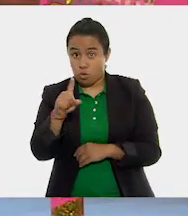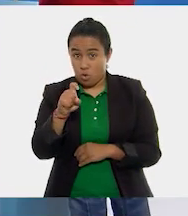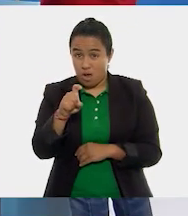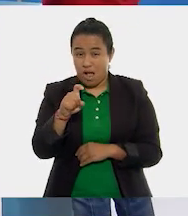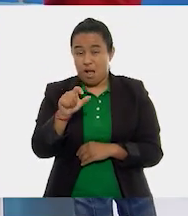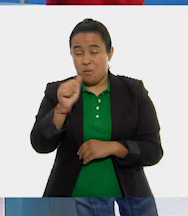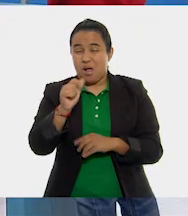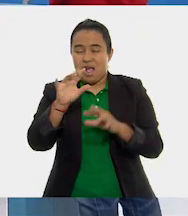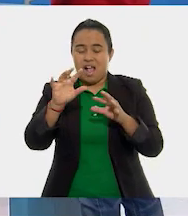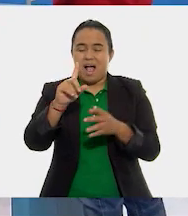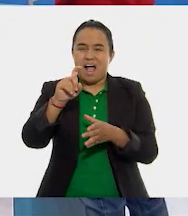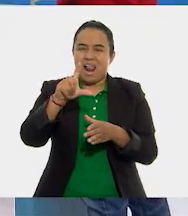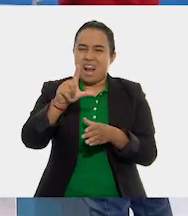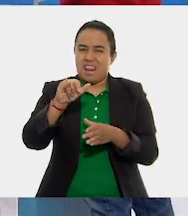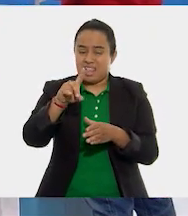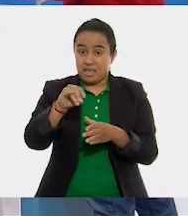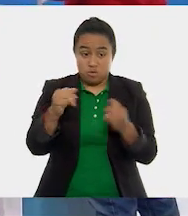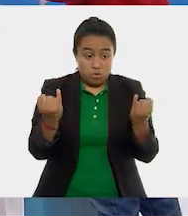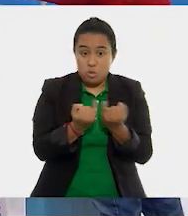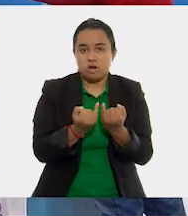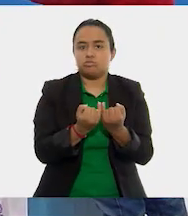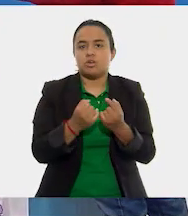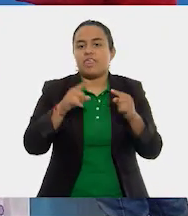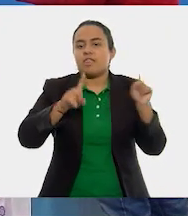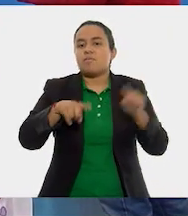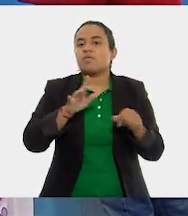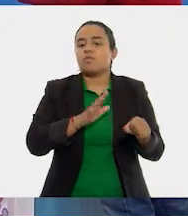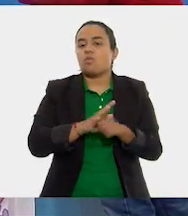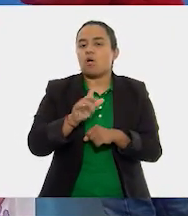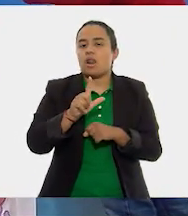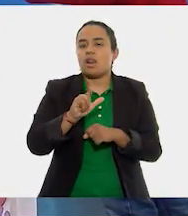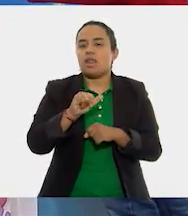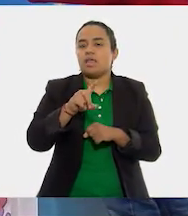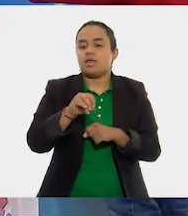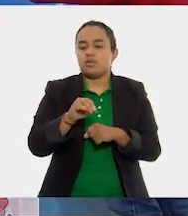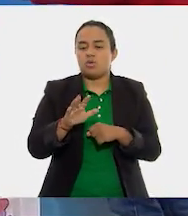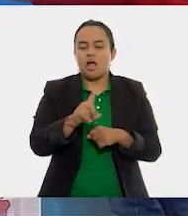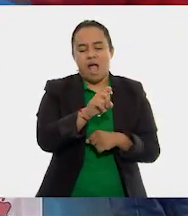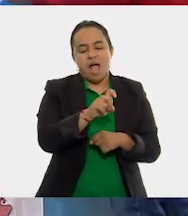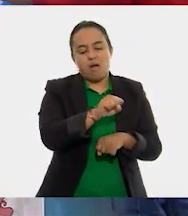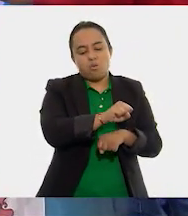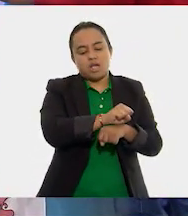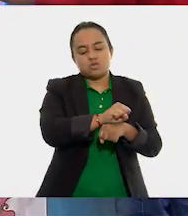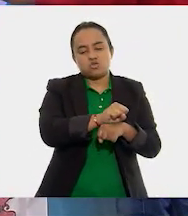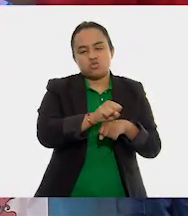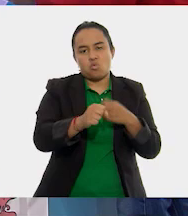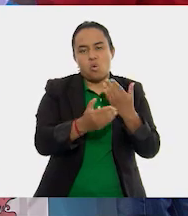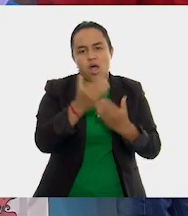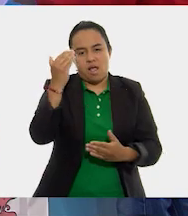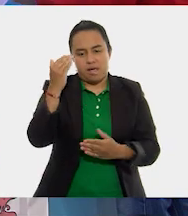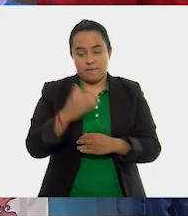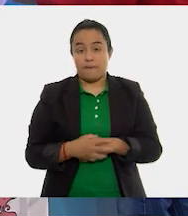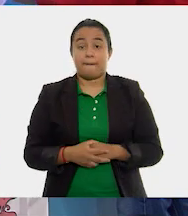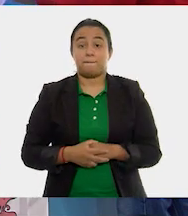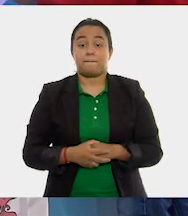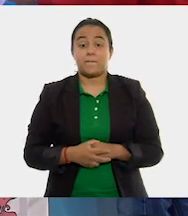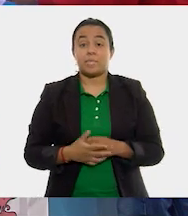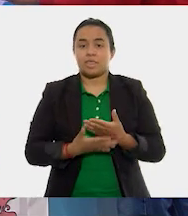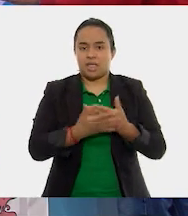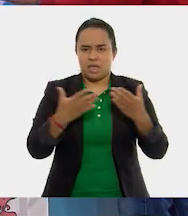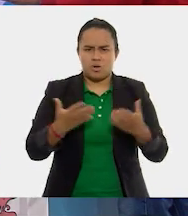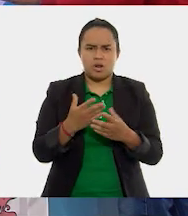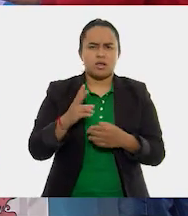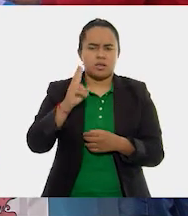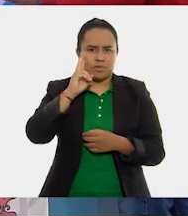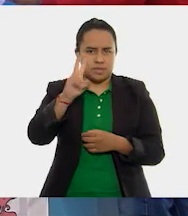sucede. Dependerá del líquido, en este caso el agua, porque es muy ligera. Ah, muy bien. Ahora escucharemos lo que